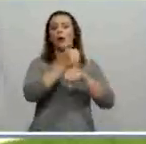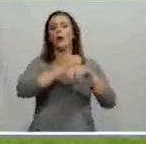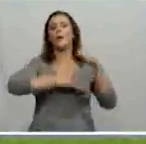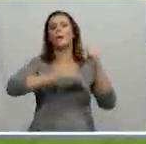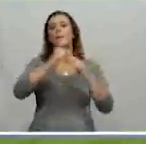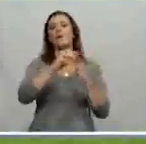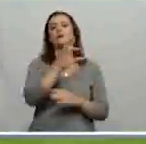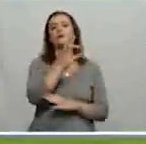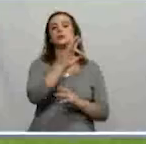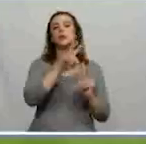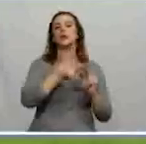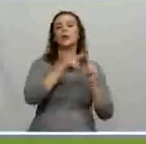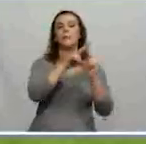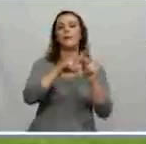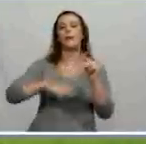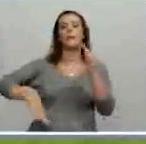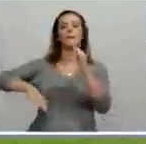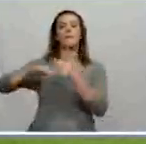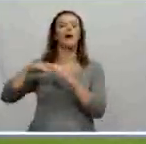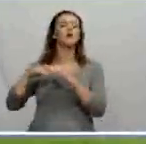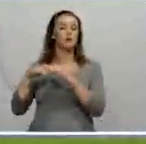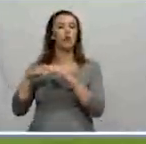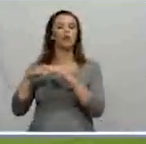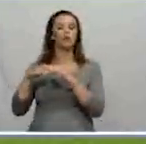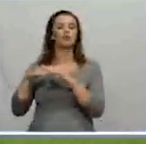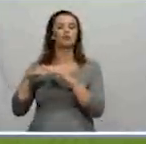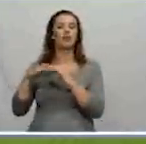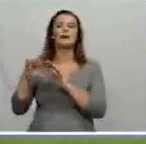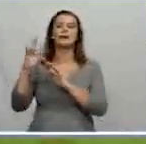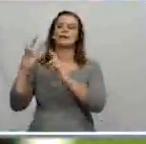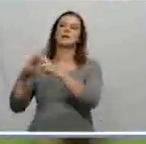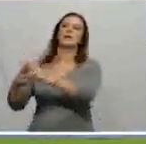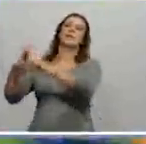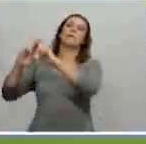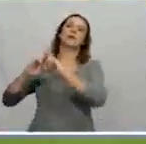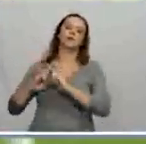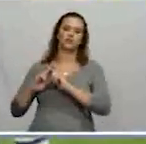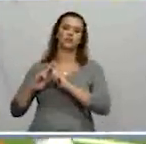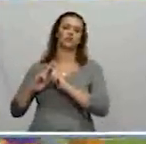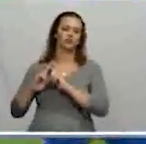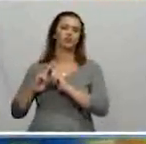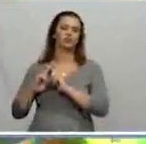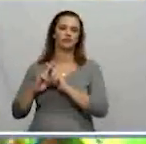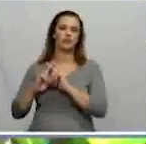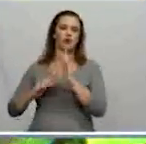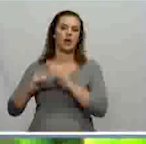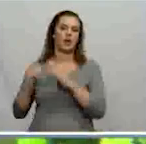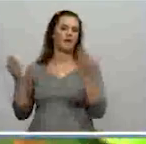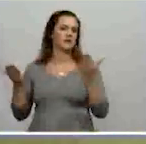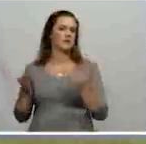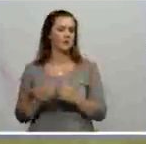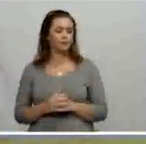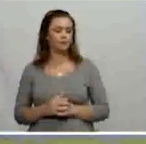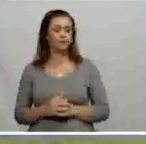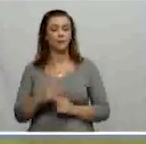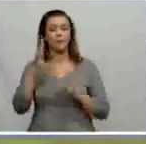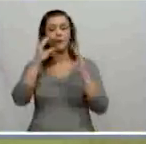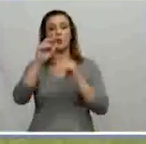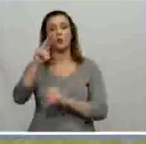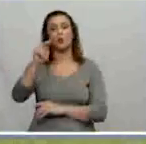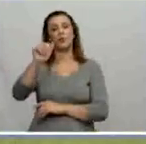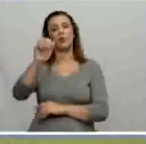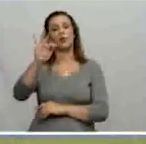de 7 prestados y un máximo de 7 recibidos. Según datos de la